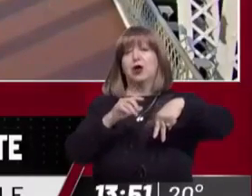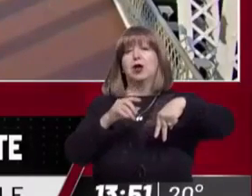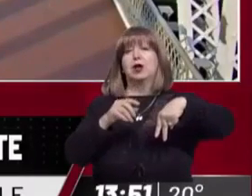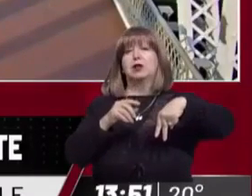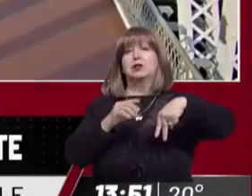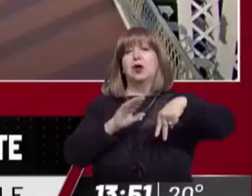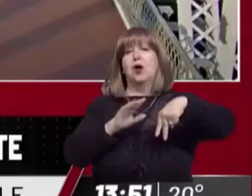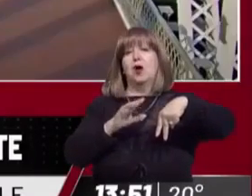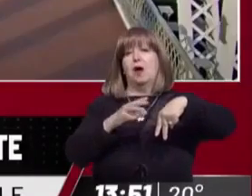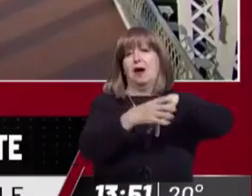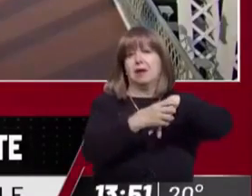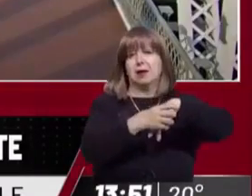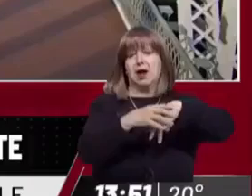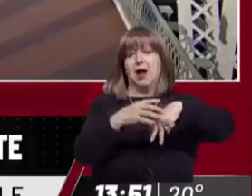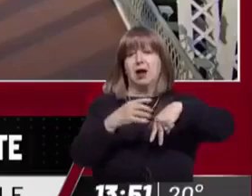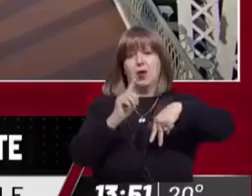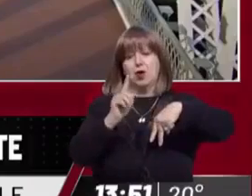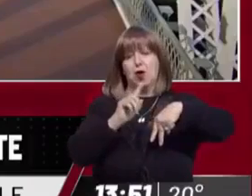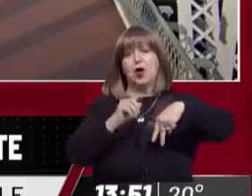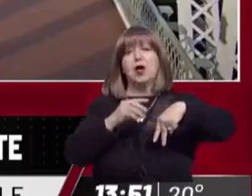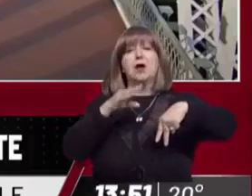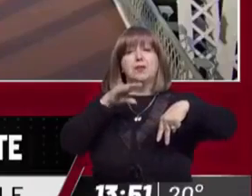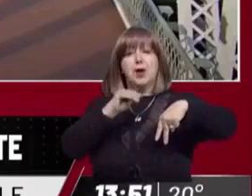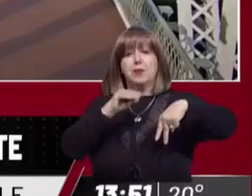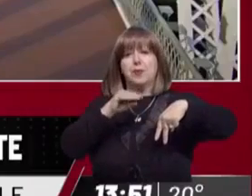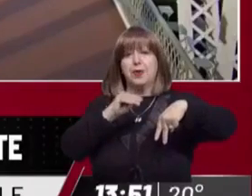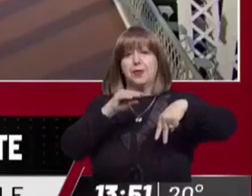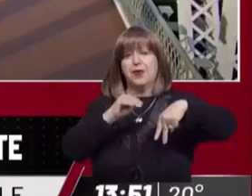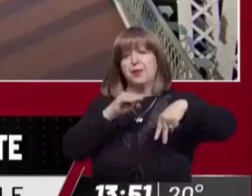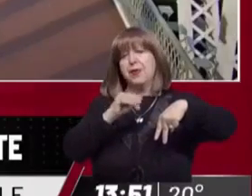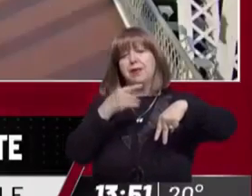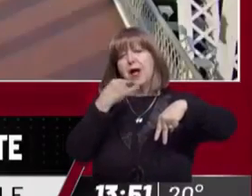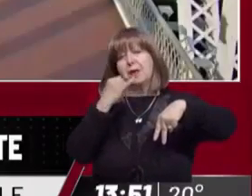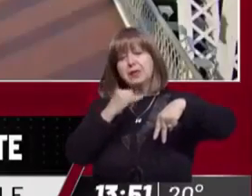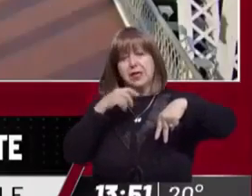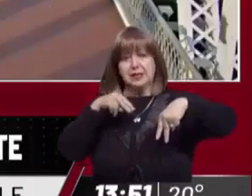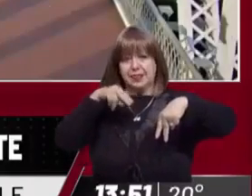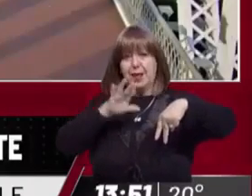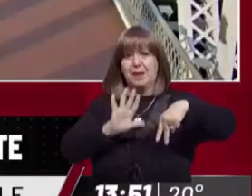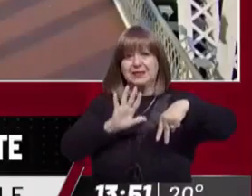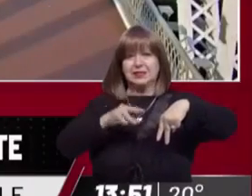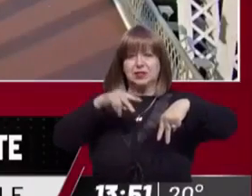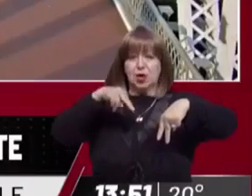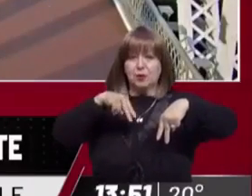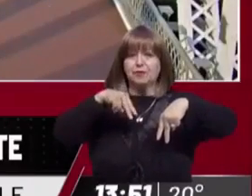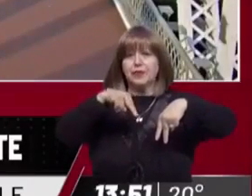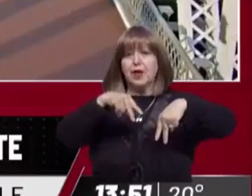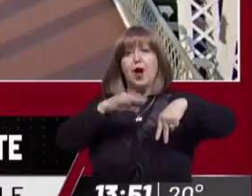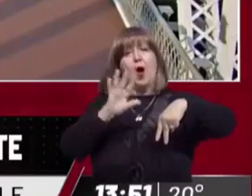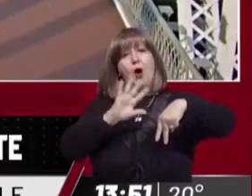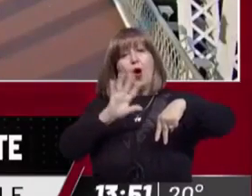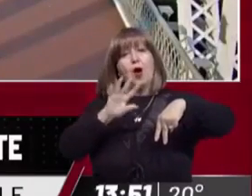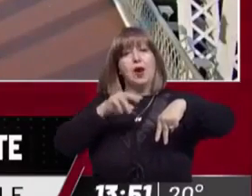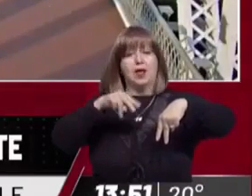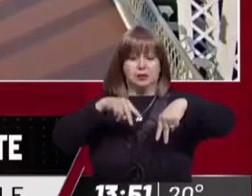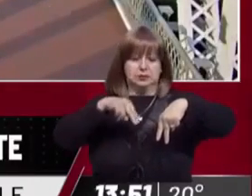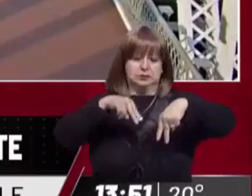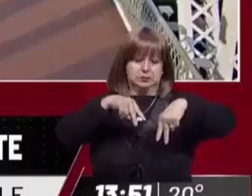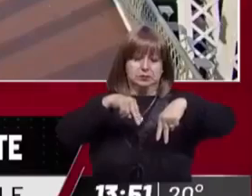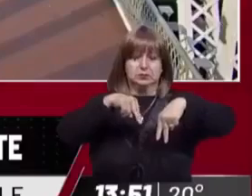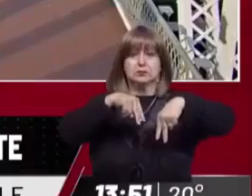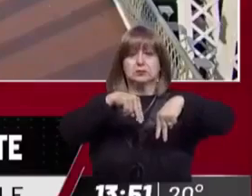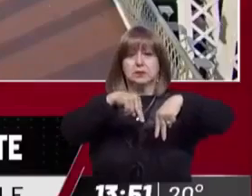no trató de agarrarla abrazarla No simplemente empezó a aproximarse a ella de la mejor manera que se puede hacer que es a